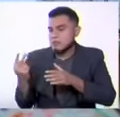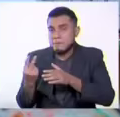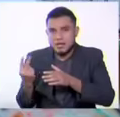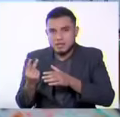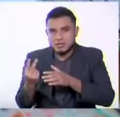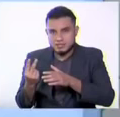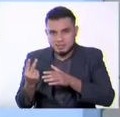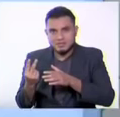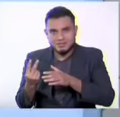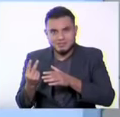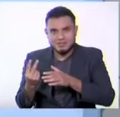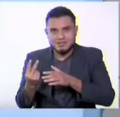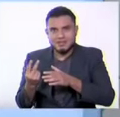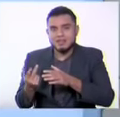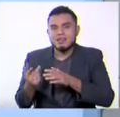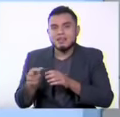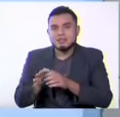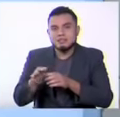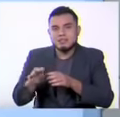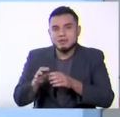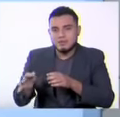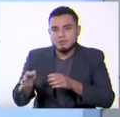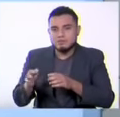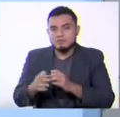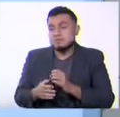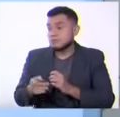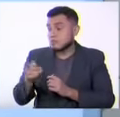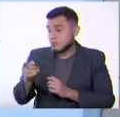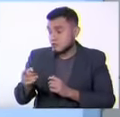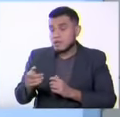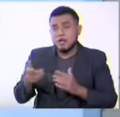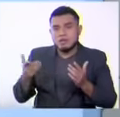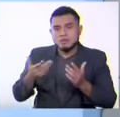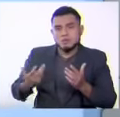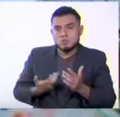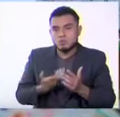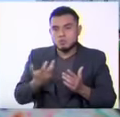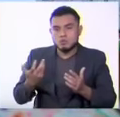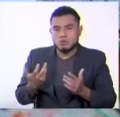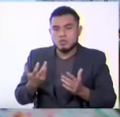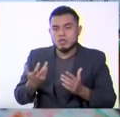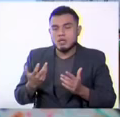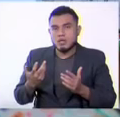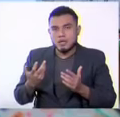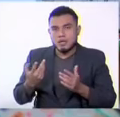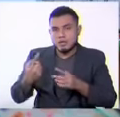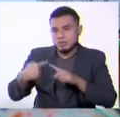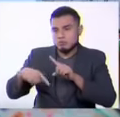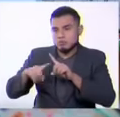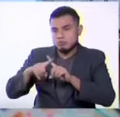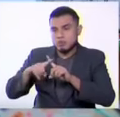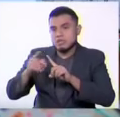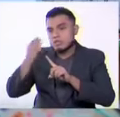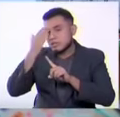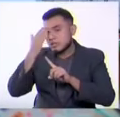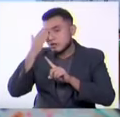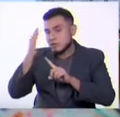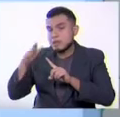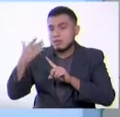las células. Siguiendo la regla, hacemos nosotros la multiplicación y sabemos